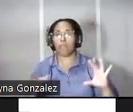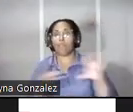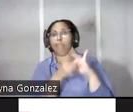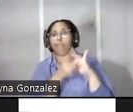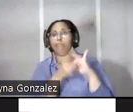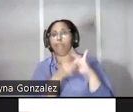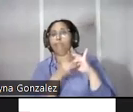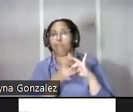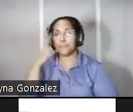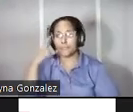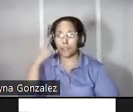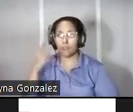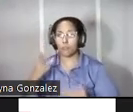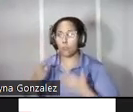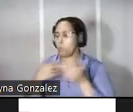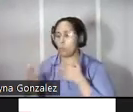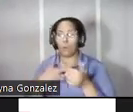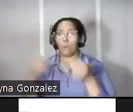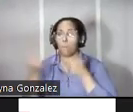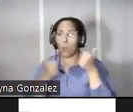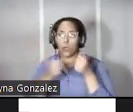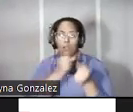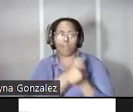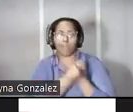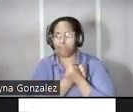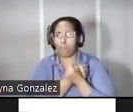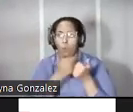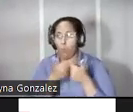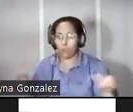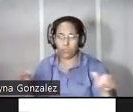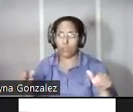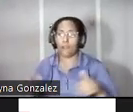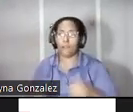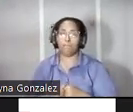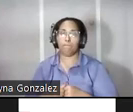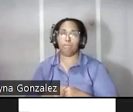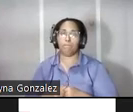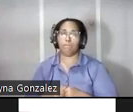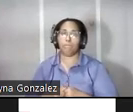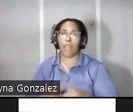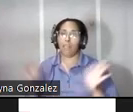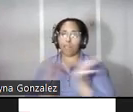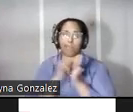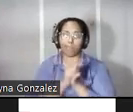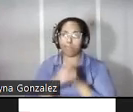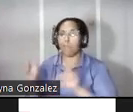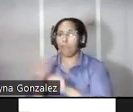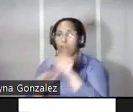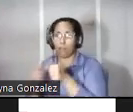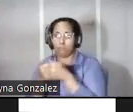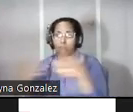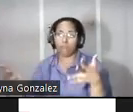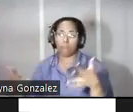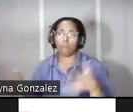y cuyas razones, sean cuales sean, pasionales o de otro tipo, son imposibles de desasociar. En las novedades